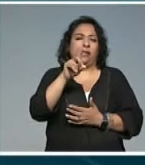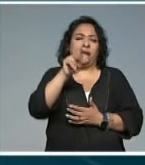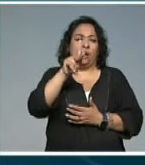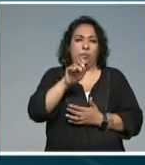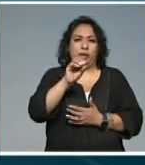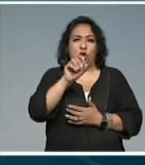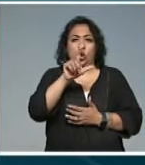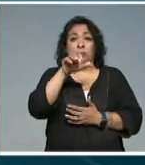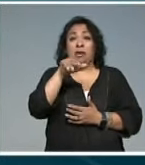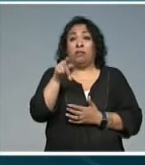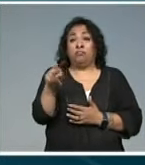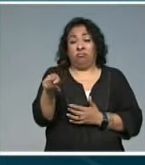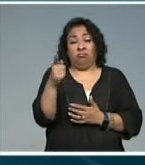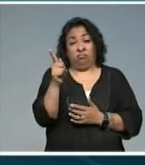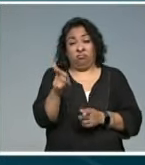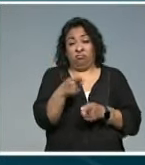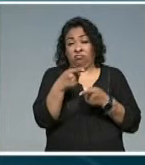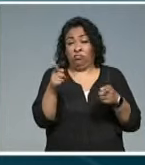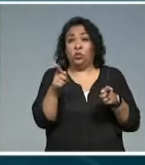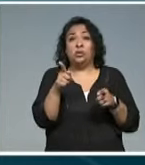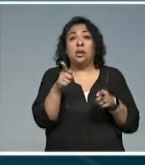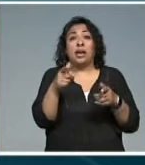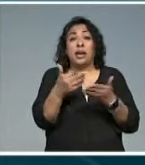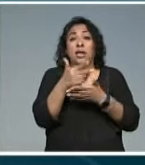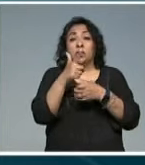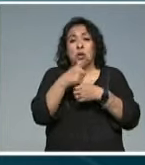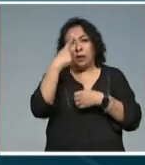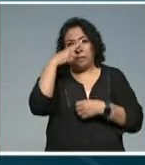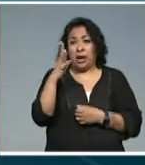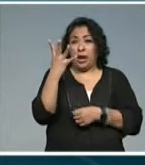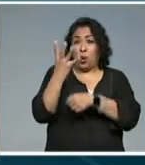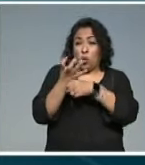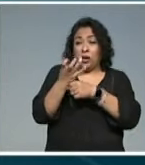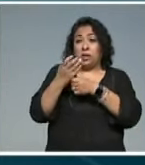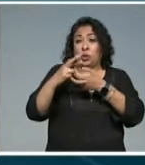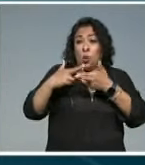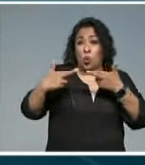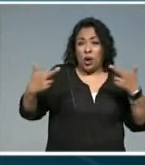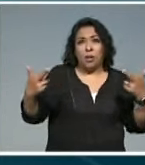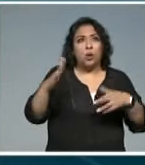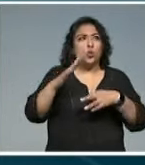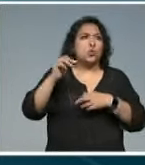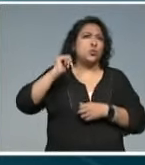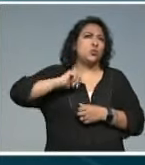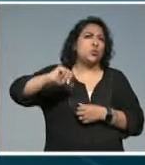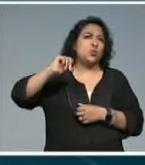se considera la obra nacional para cuarteto de cuerdas más antigua de la que se tenga